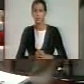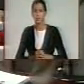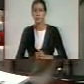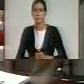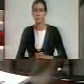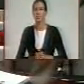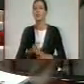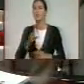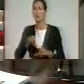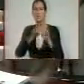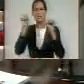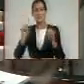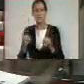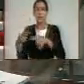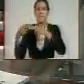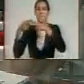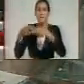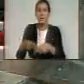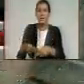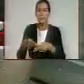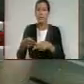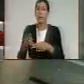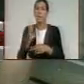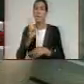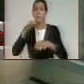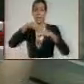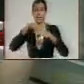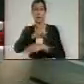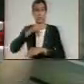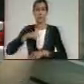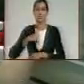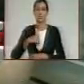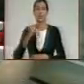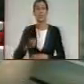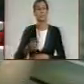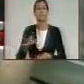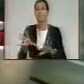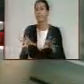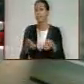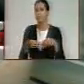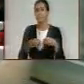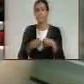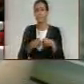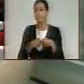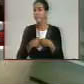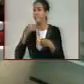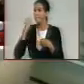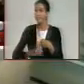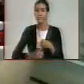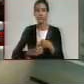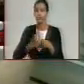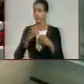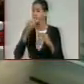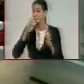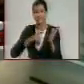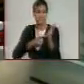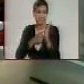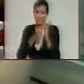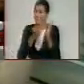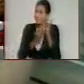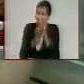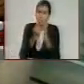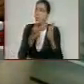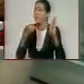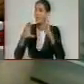y el sistema de financiamiento. La banca privada tiene que aferrarse estrictamente a lo que mande la Constitución y